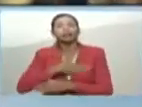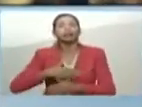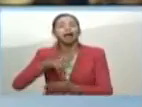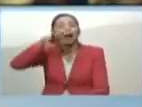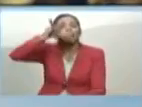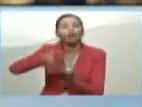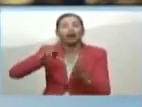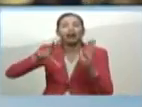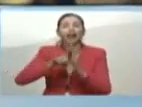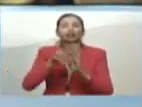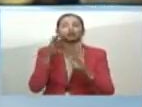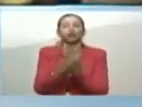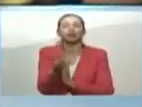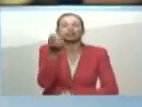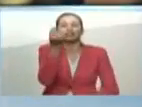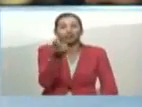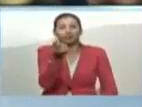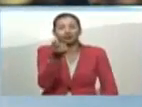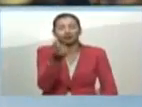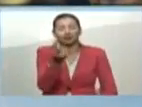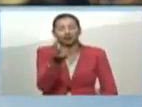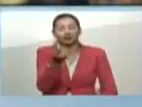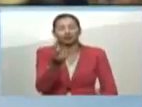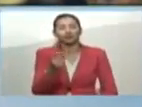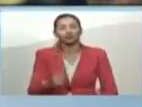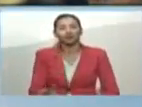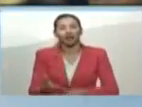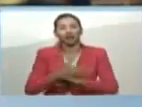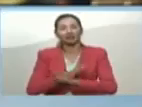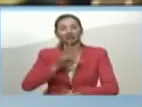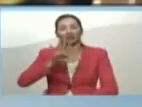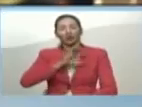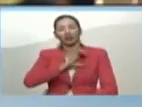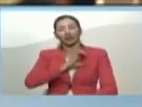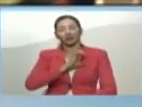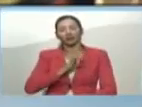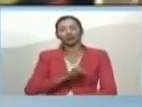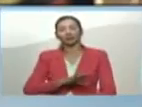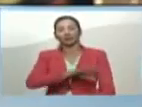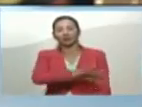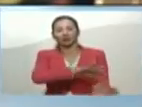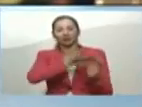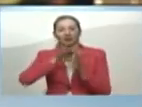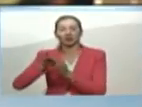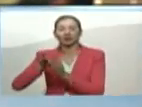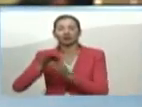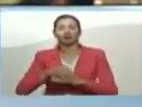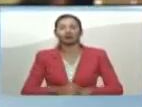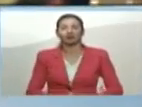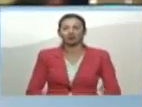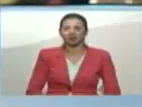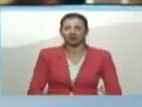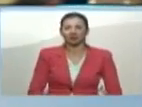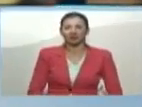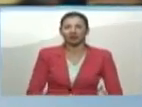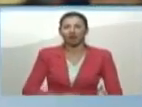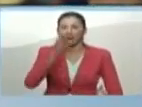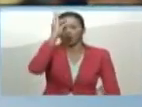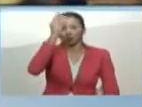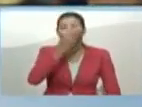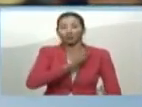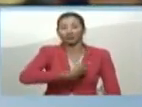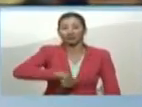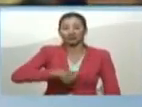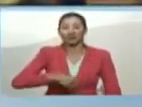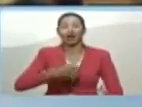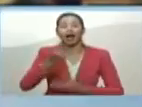antes de 5 de enero. Lo otro, presidente, que el Consejo Presidencial elaborará